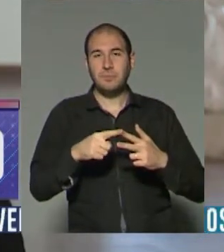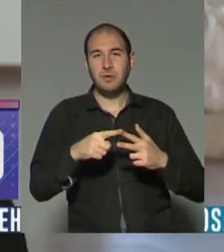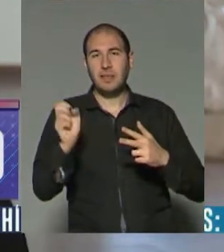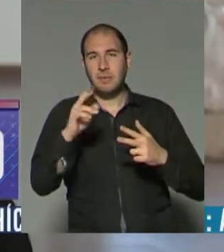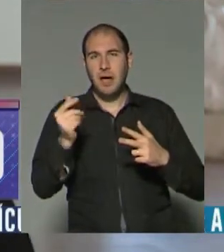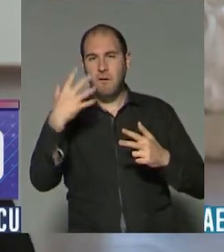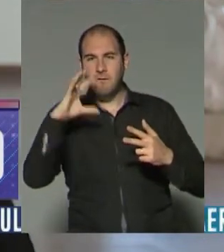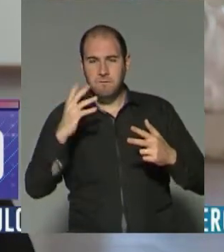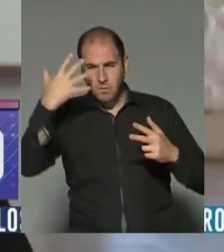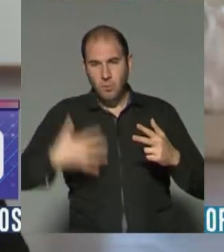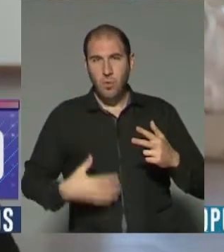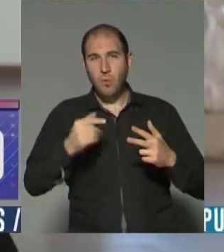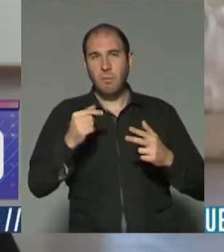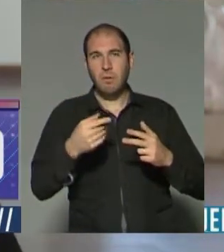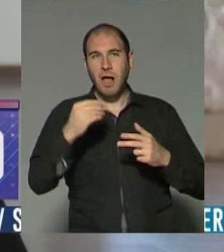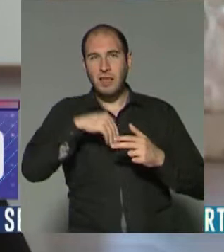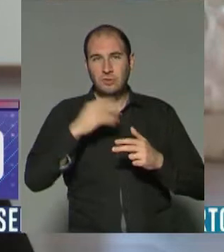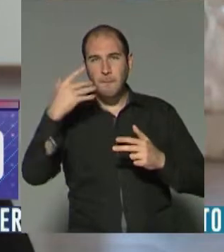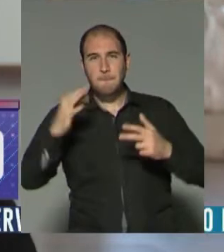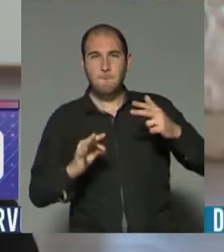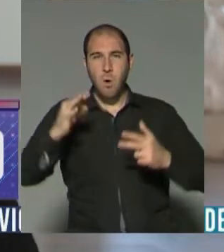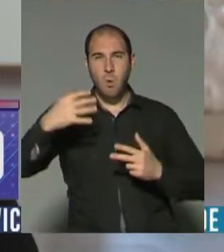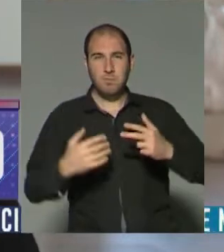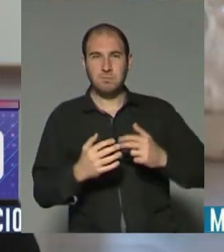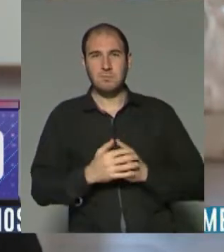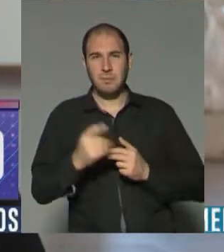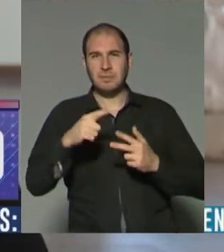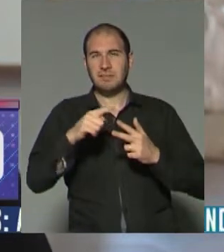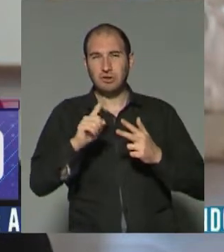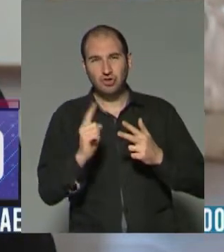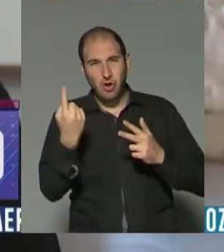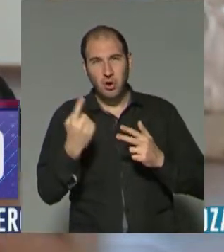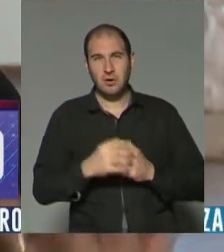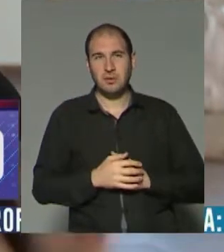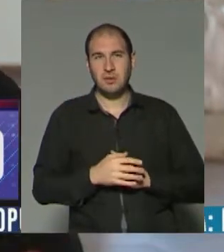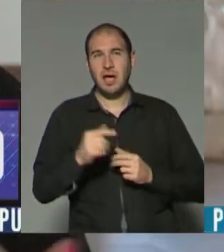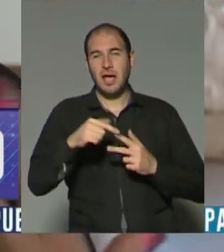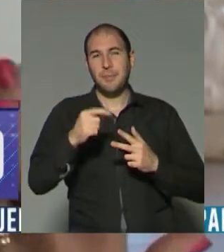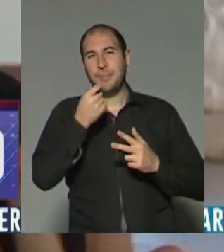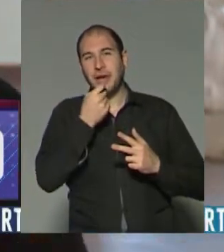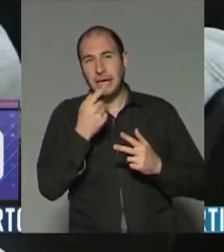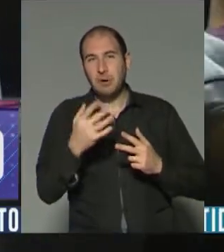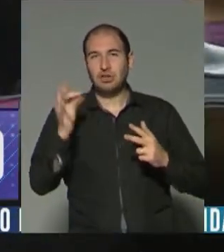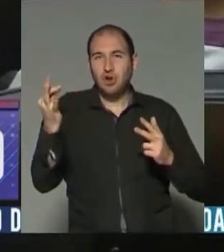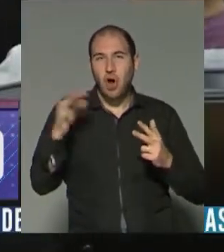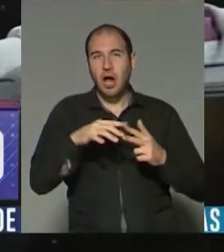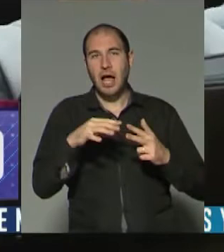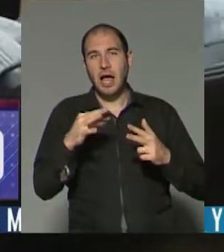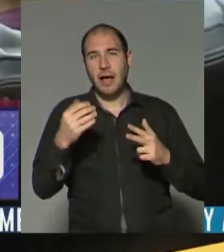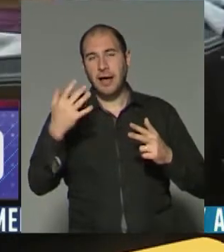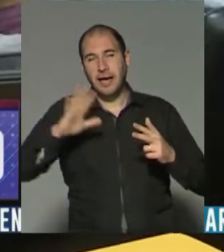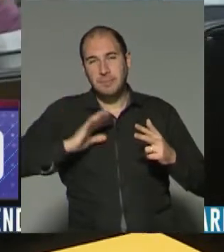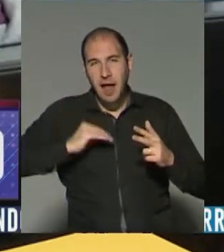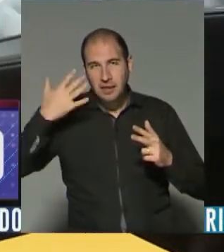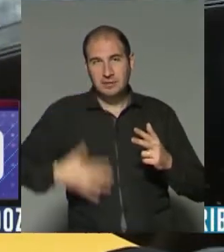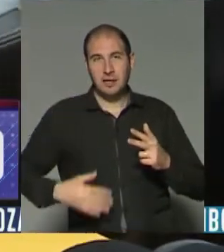con la expresión corporal y la introyección motriz, que es el trabajo más individual. Quizás ahí entraría yoga, entrenamiento